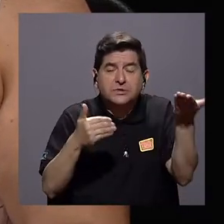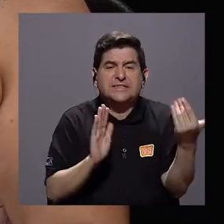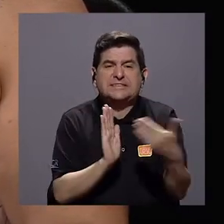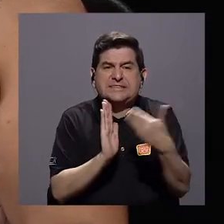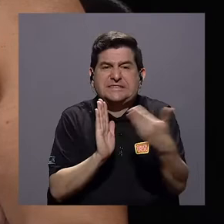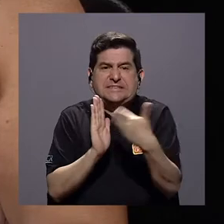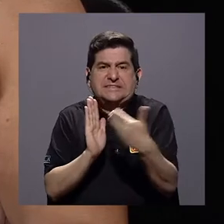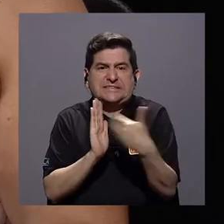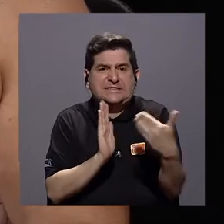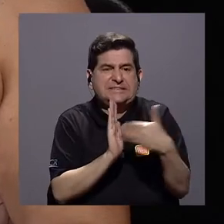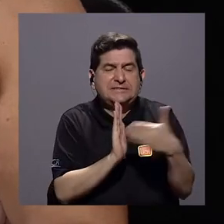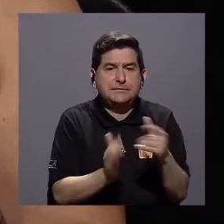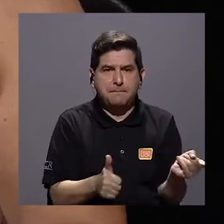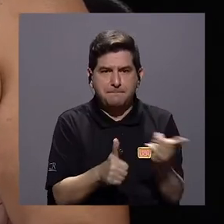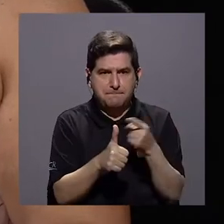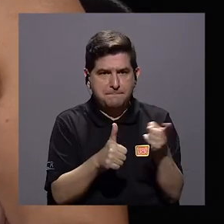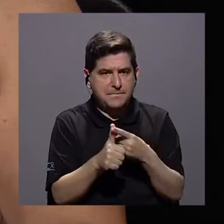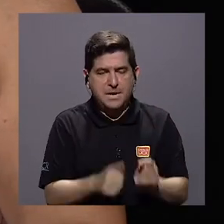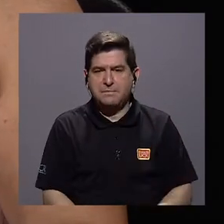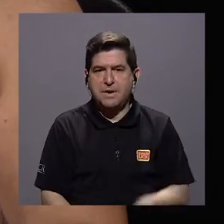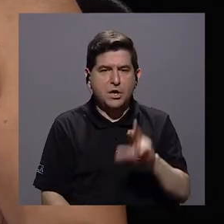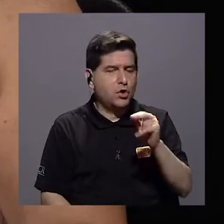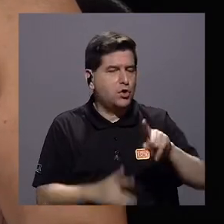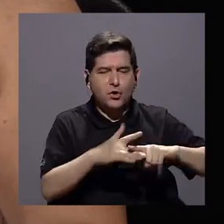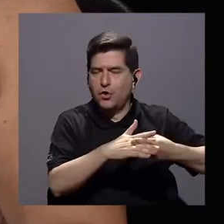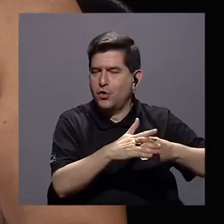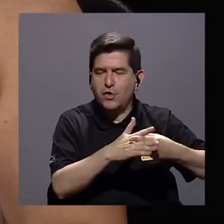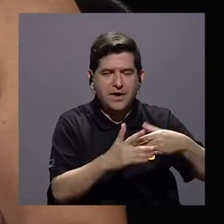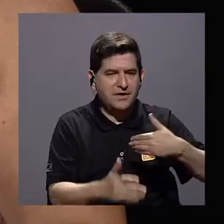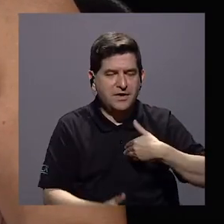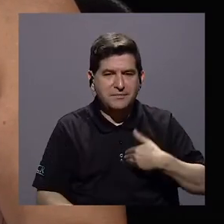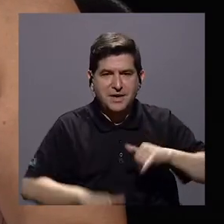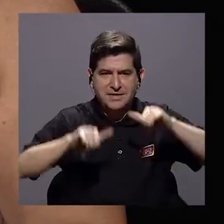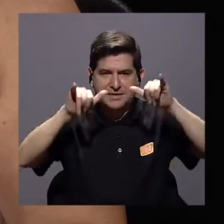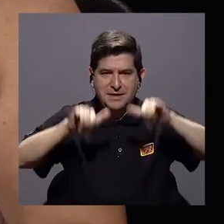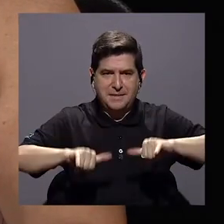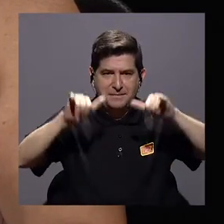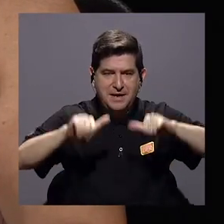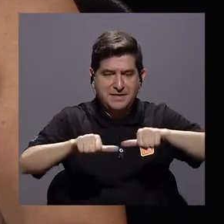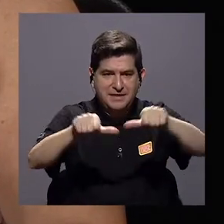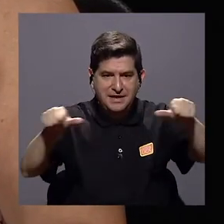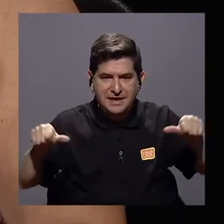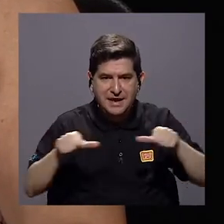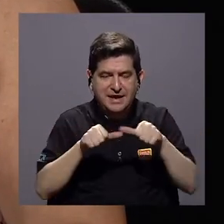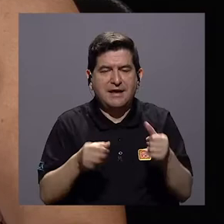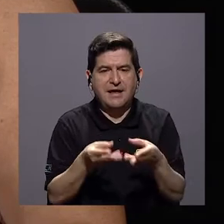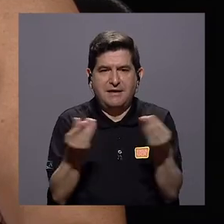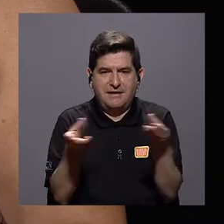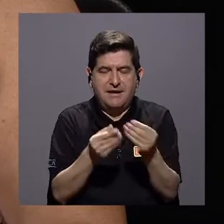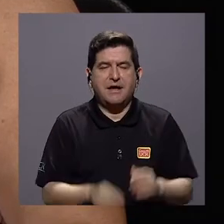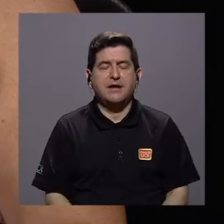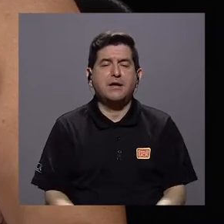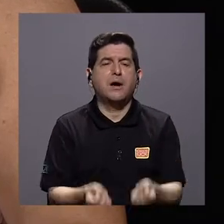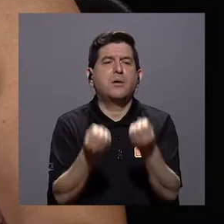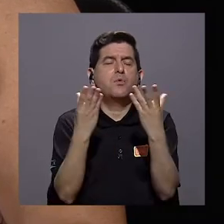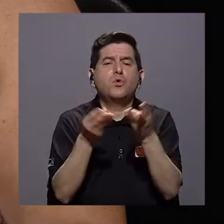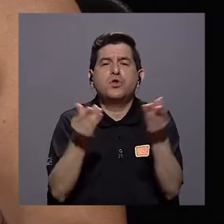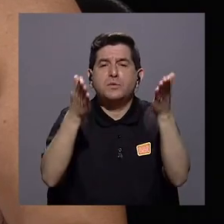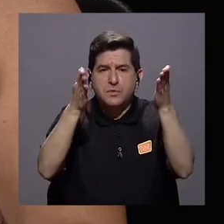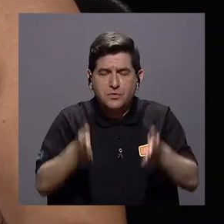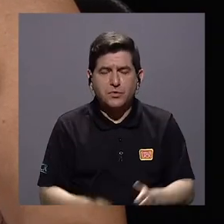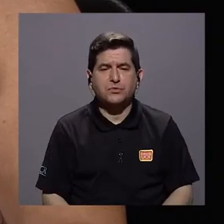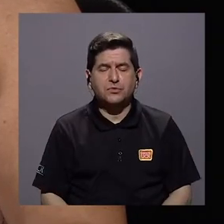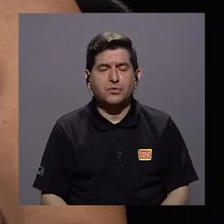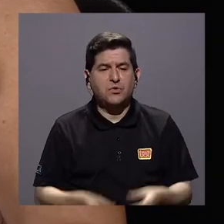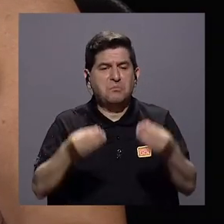están afectando. Lo primero, no se les han dado las herramientas para mantenerse en el sector. Hay muchos productores que han